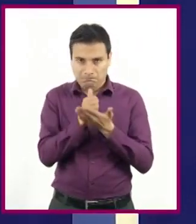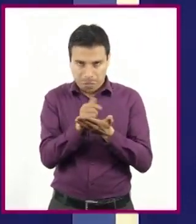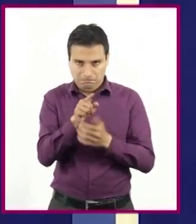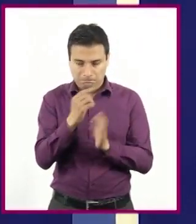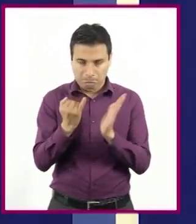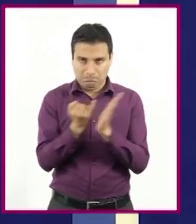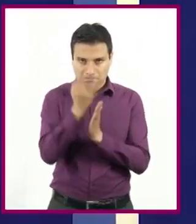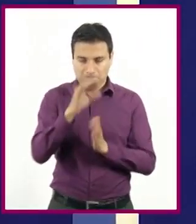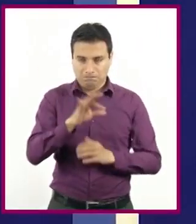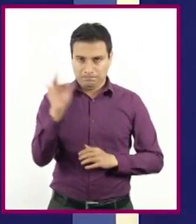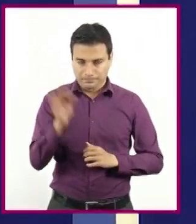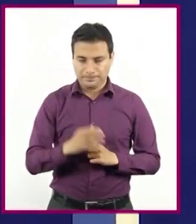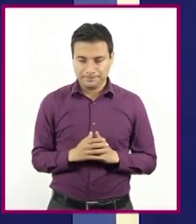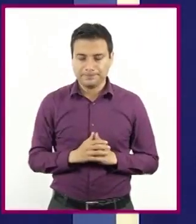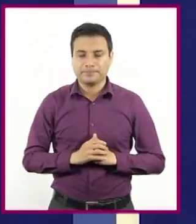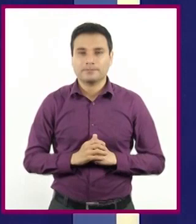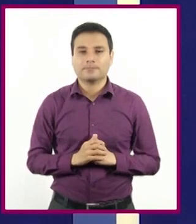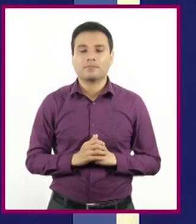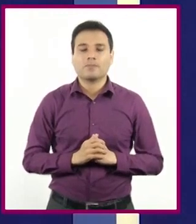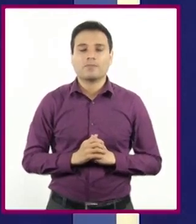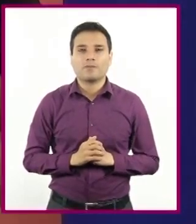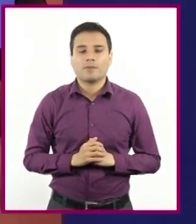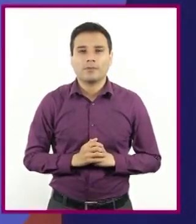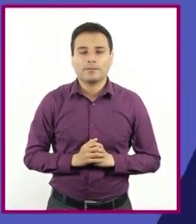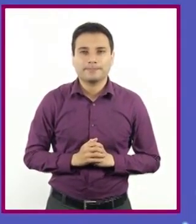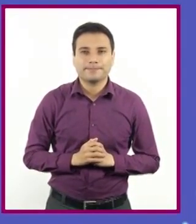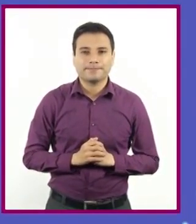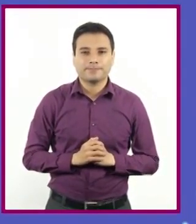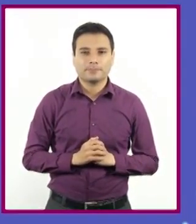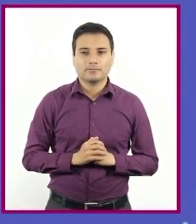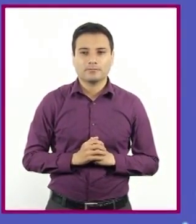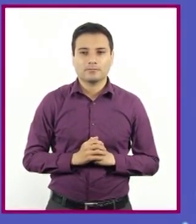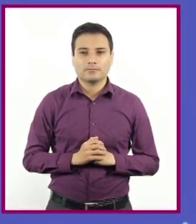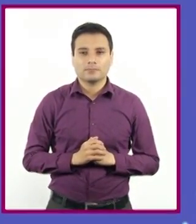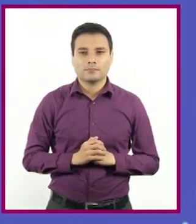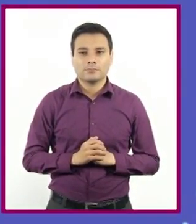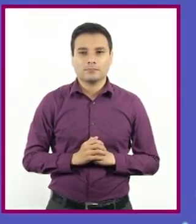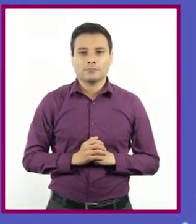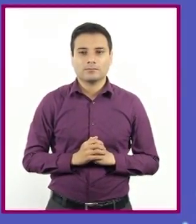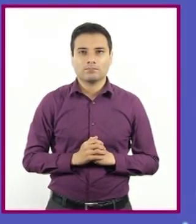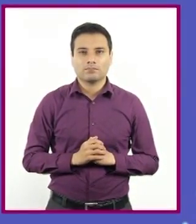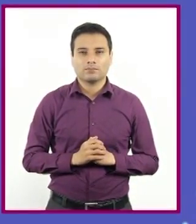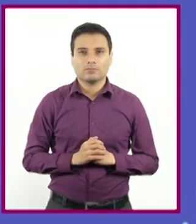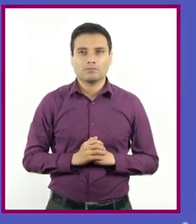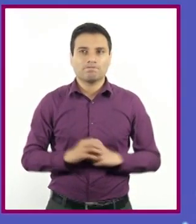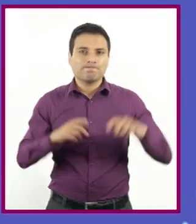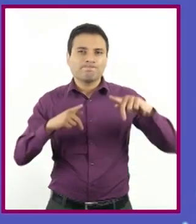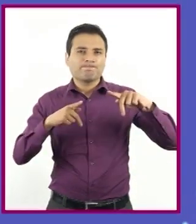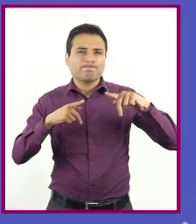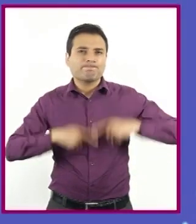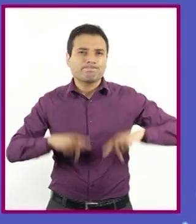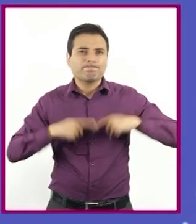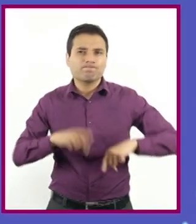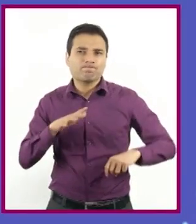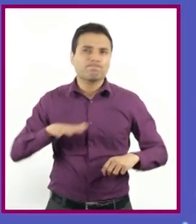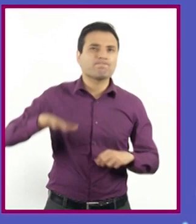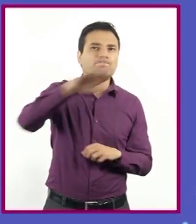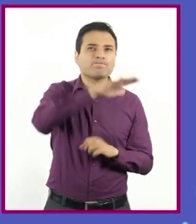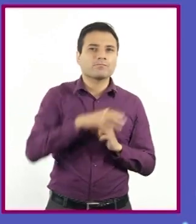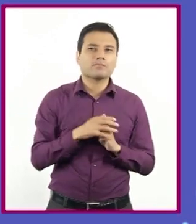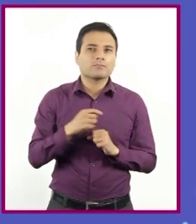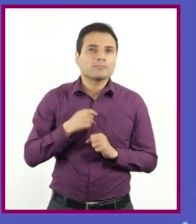una decisión al respecto pueden ser: ¿qué conocimientos, historias o